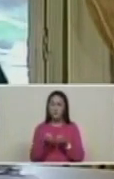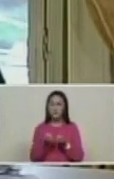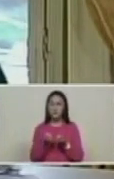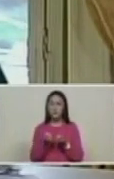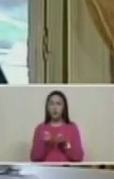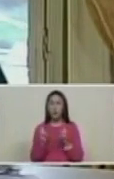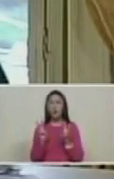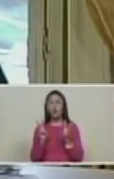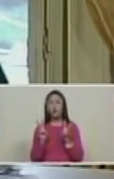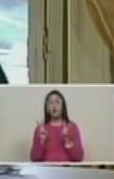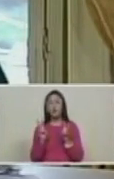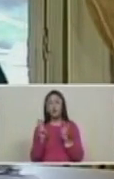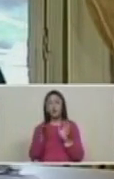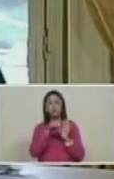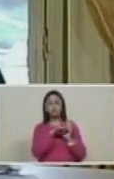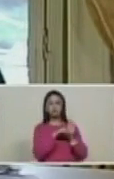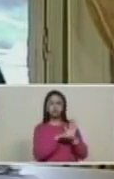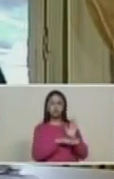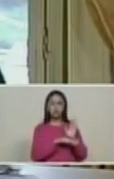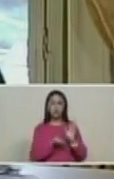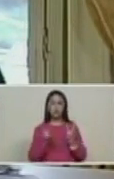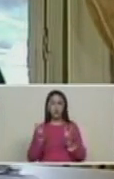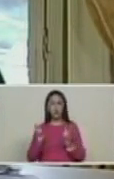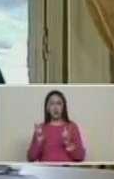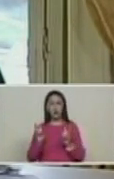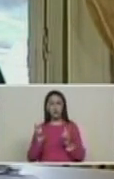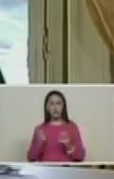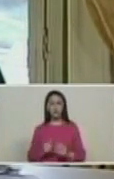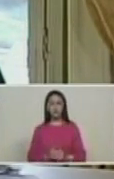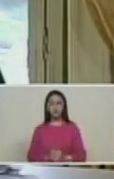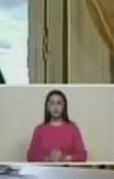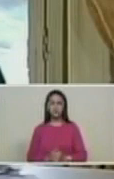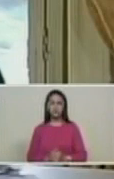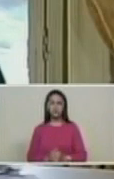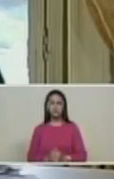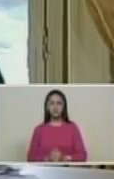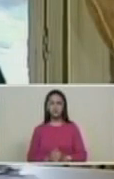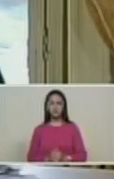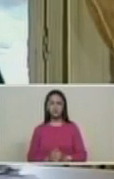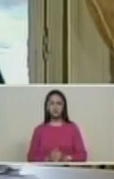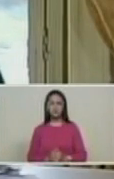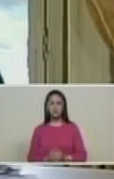nueva etapa, una nueva etapa. Hoy,